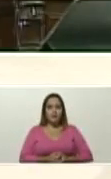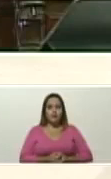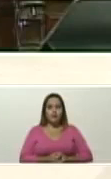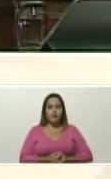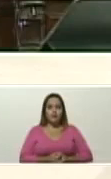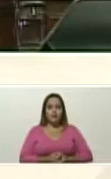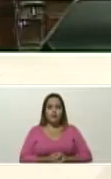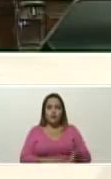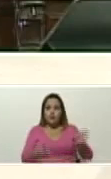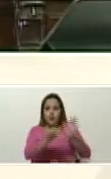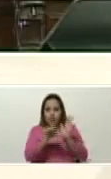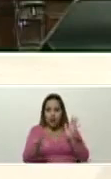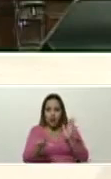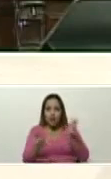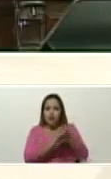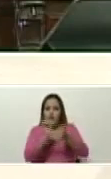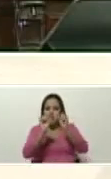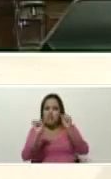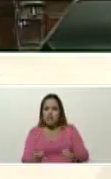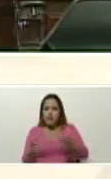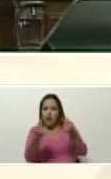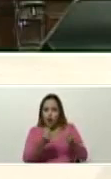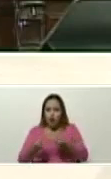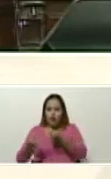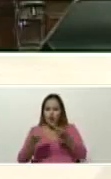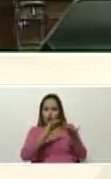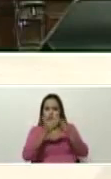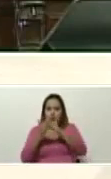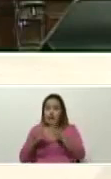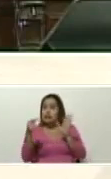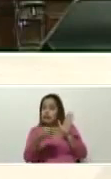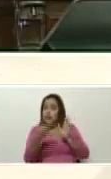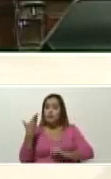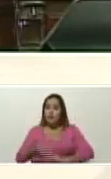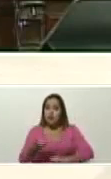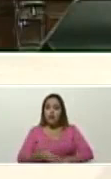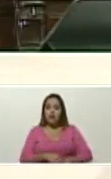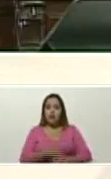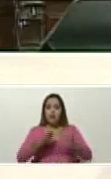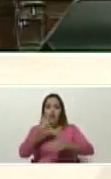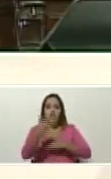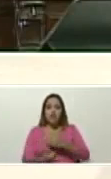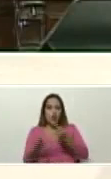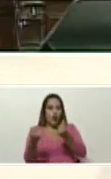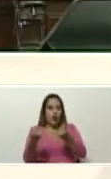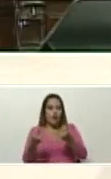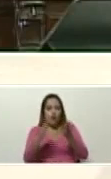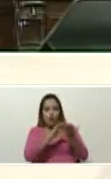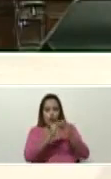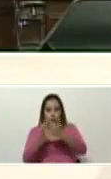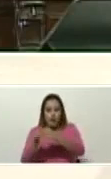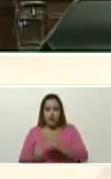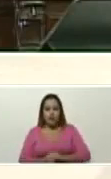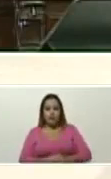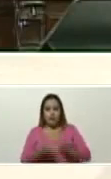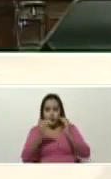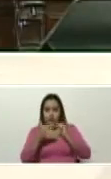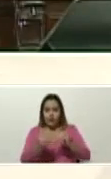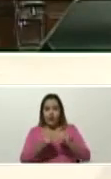La ley orgánica del sistema económico comunal, tan importante, el proyecto económico comunal. La ley orgánica de